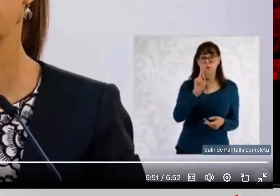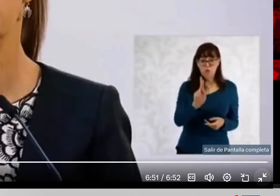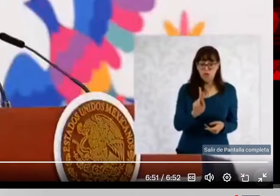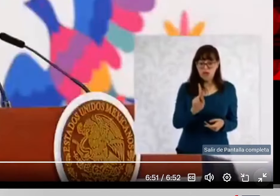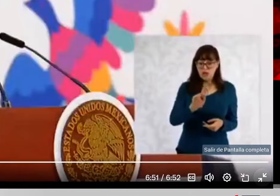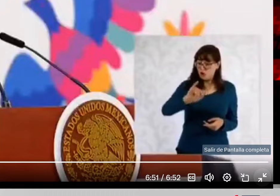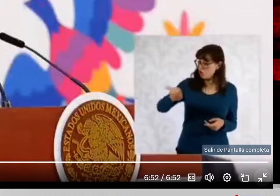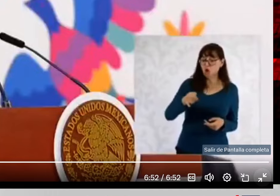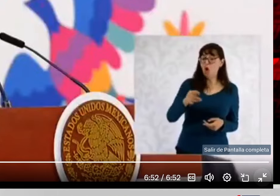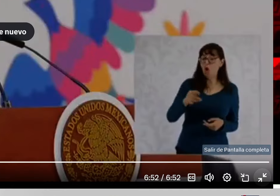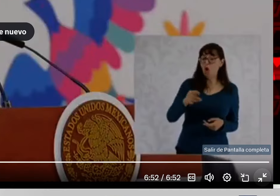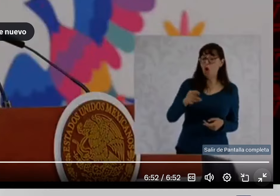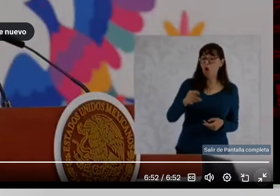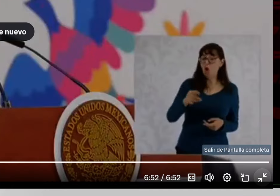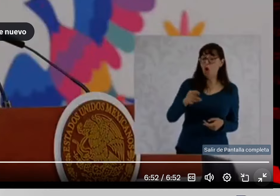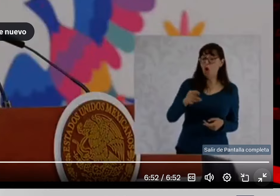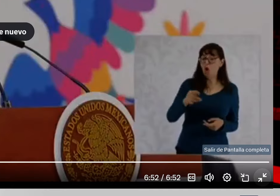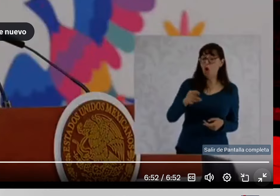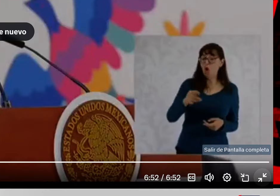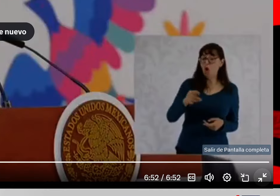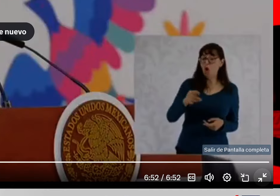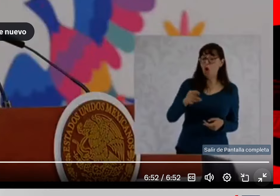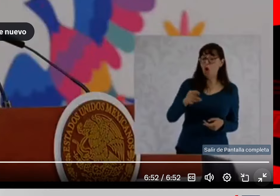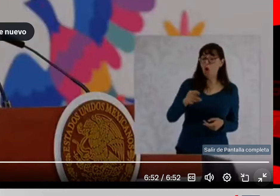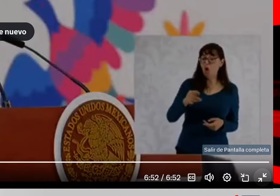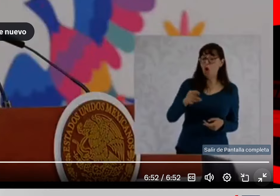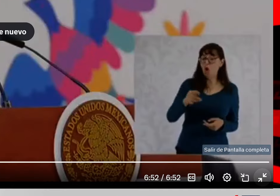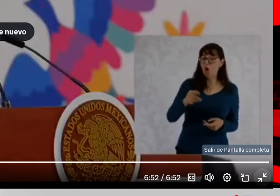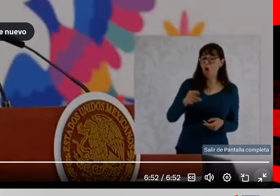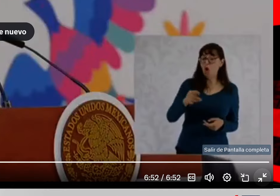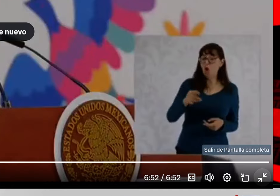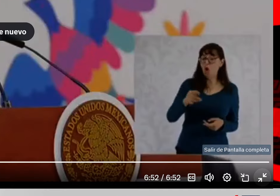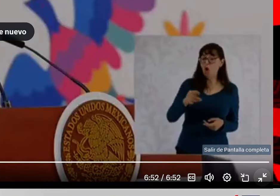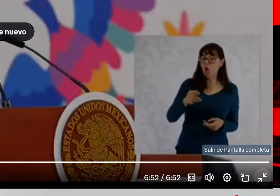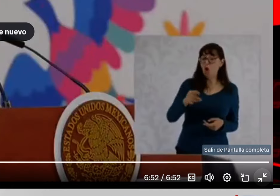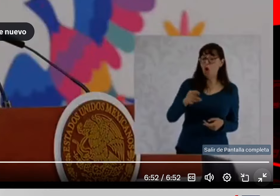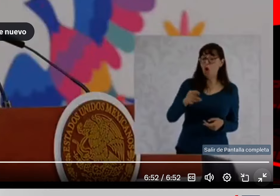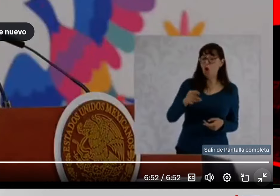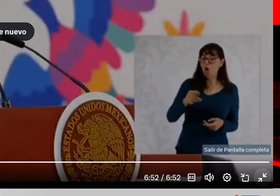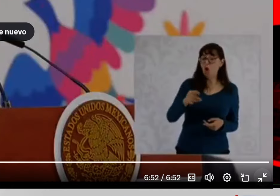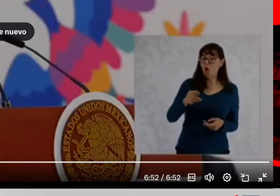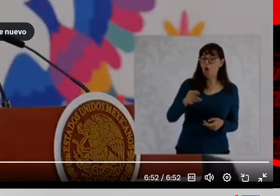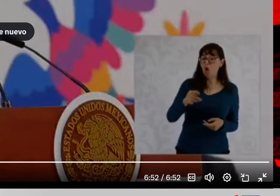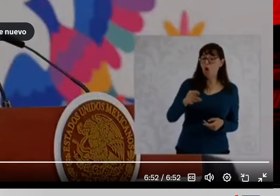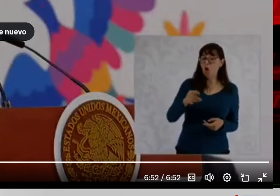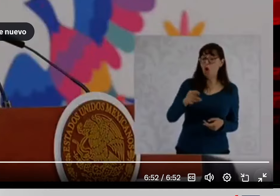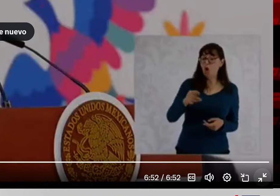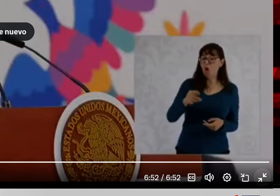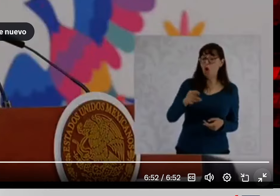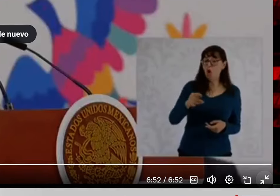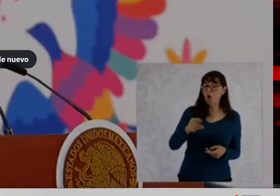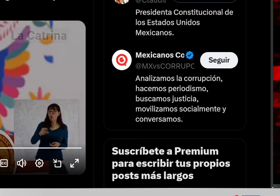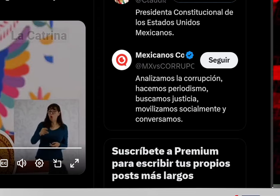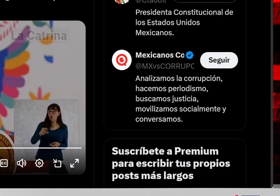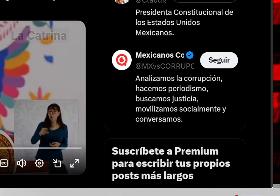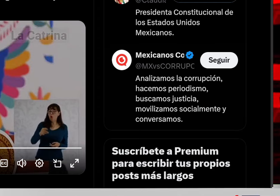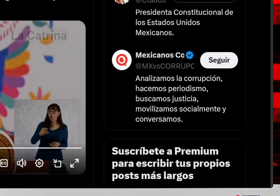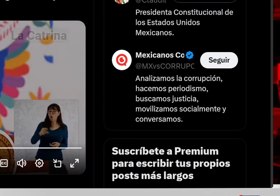la federación y pues ahí tenemos esa reveladora situación en donde el